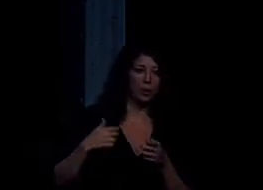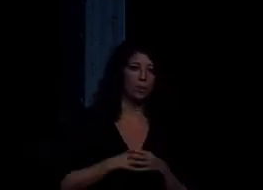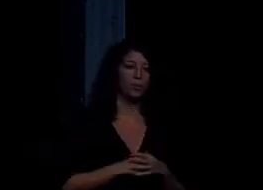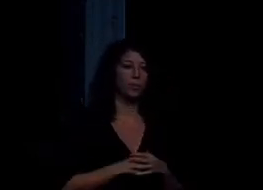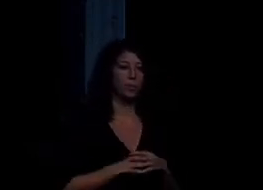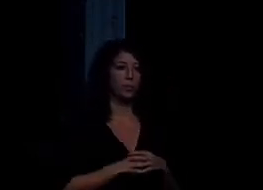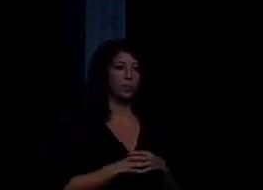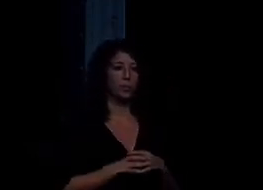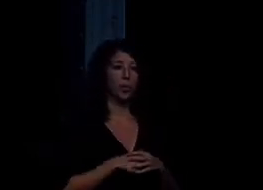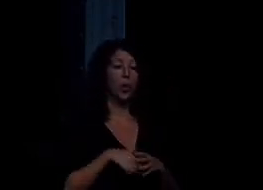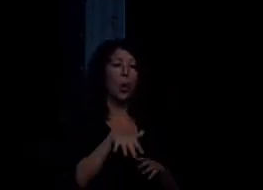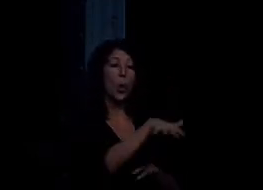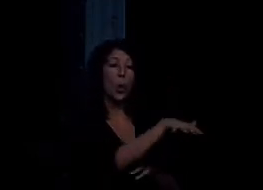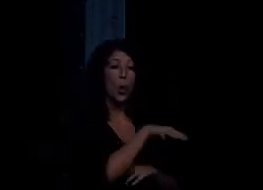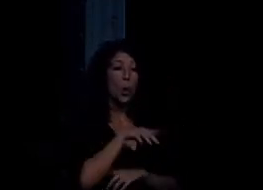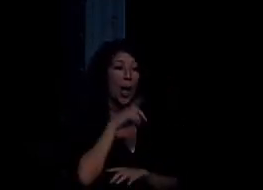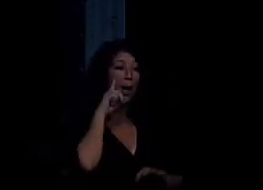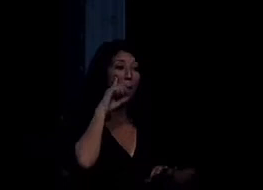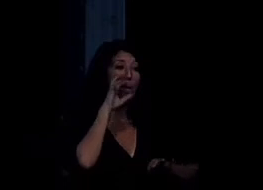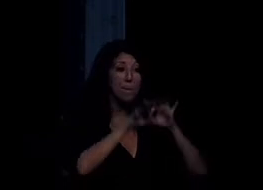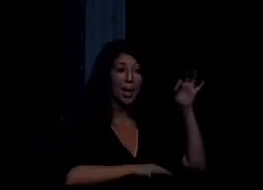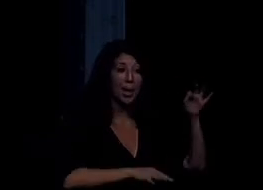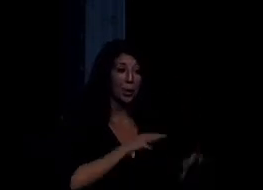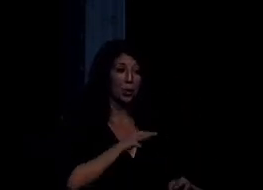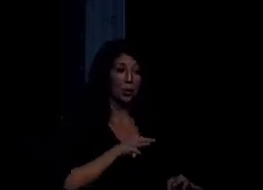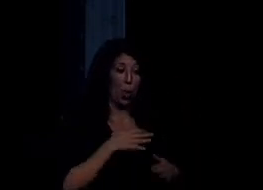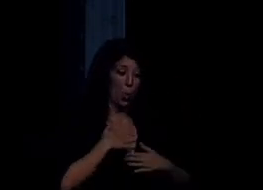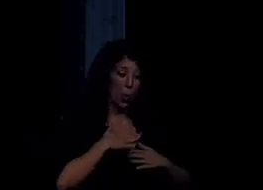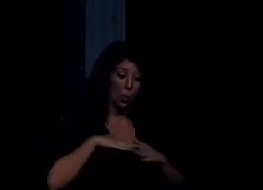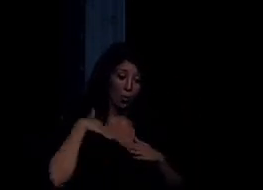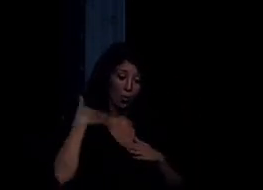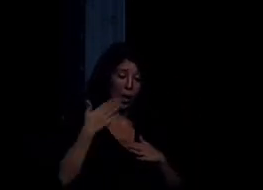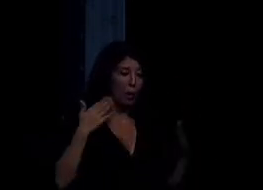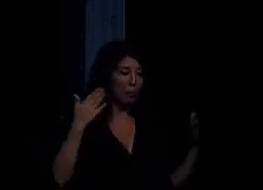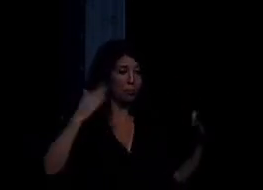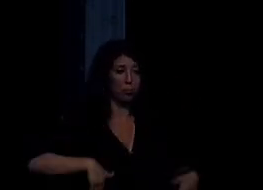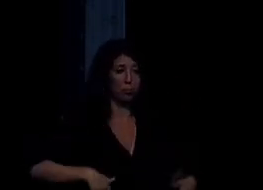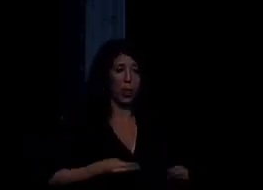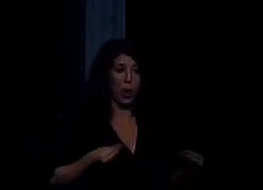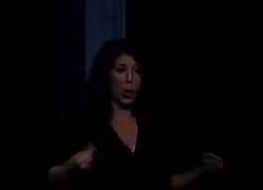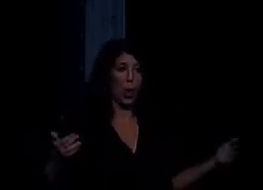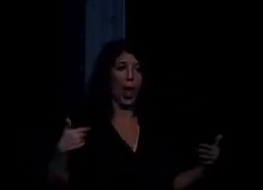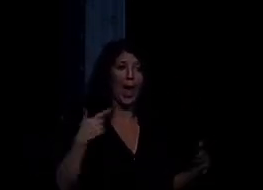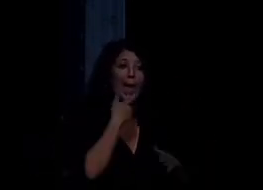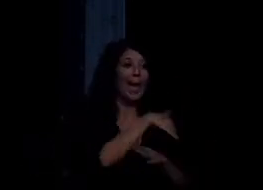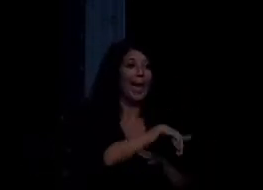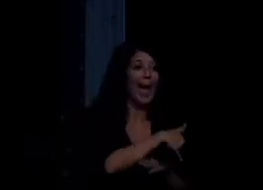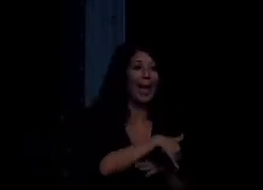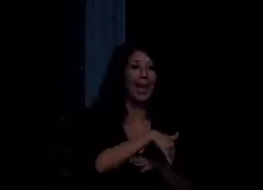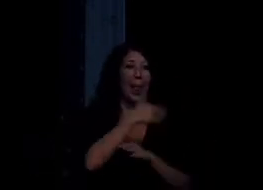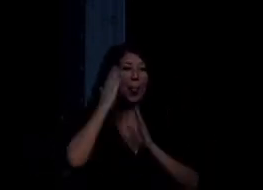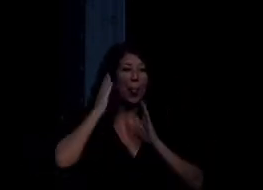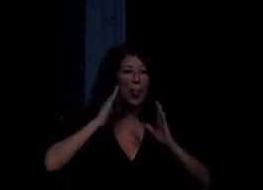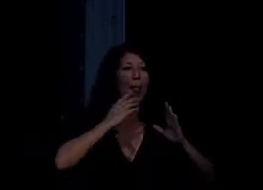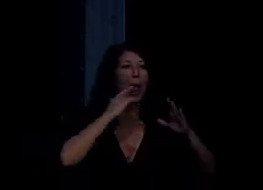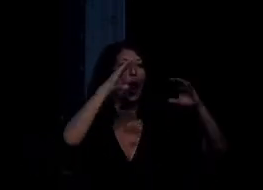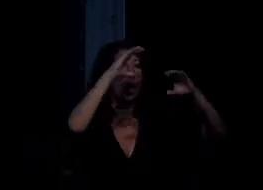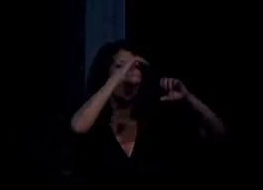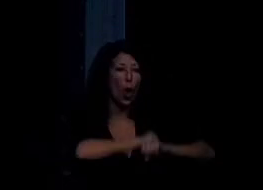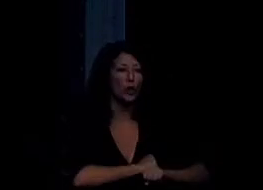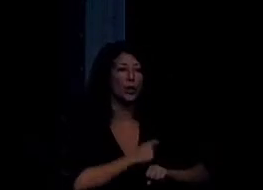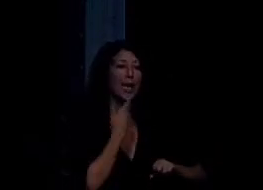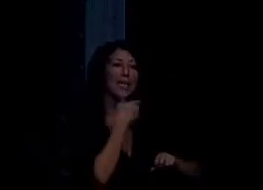ningún lugar objetivamente peligroso fuera del cuerpo, ¿no? Las cosas que ocurren en la calle, en los callejones, en la noche, son